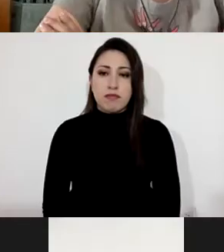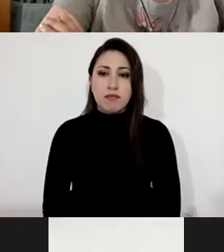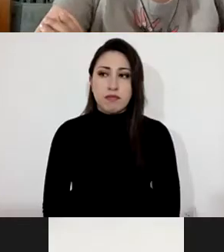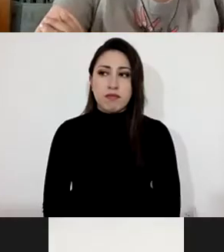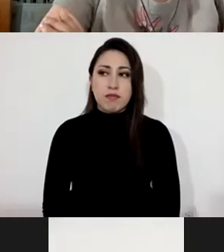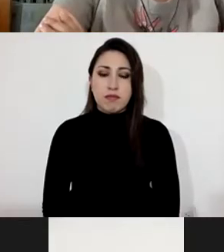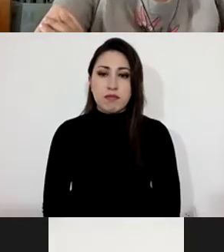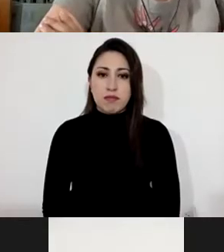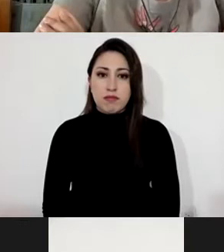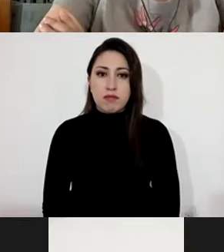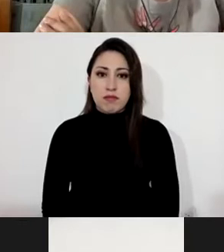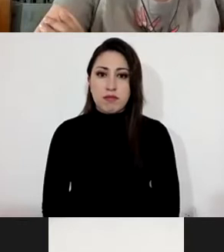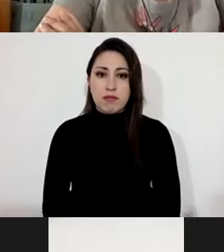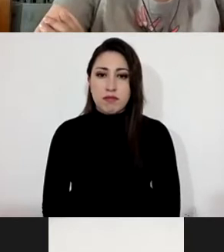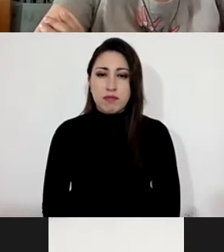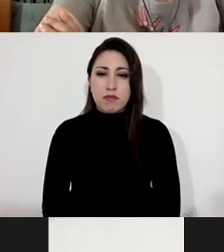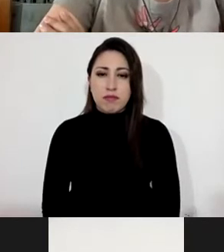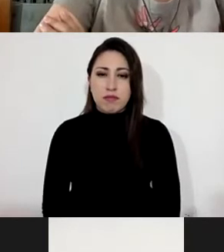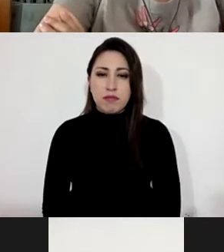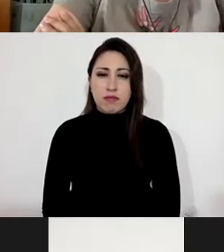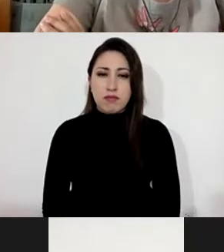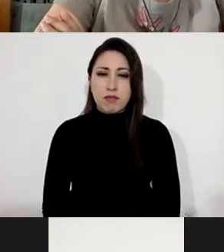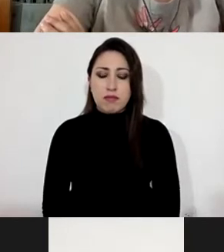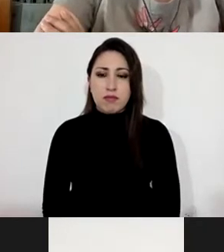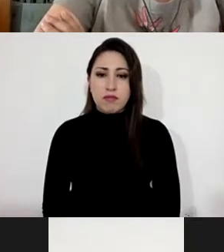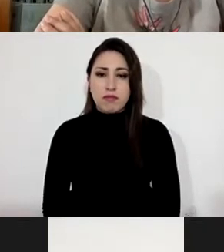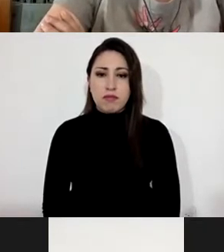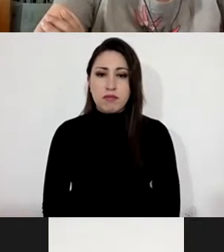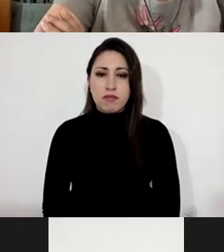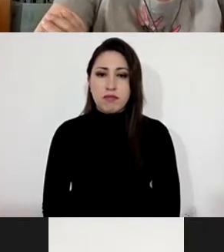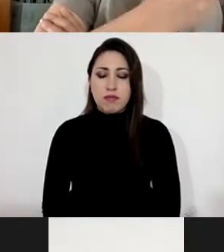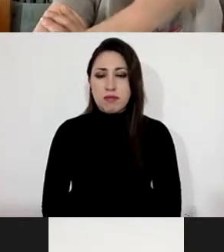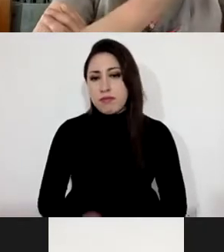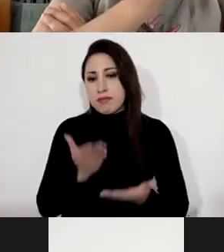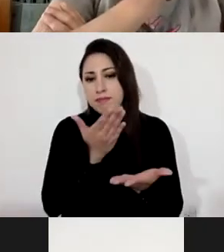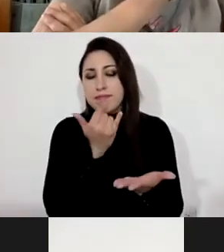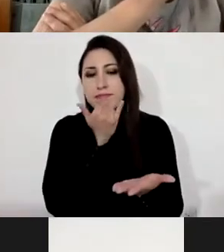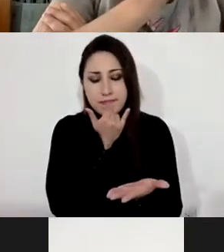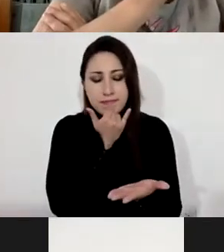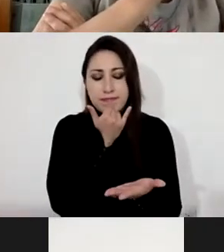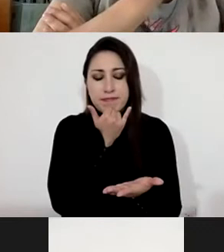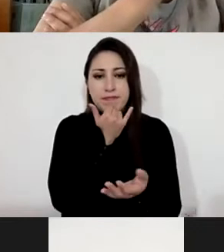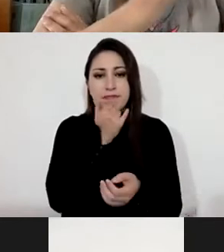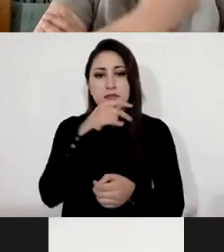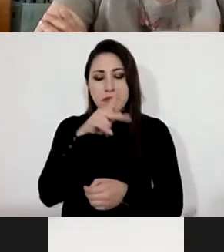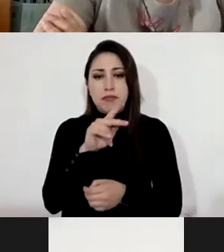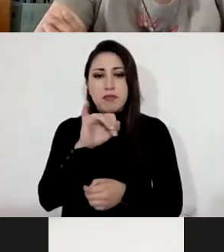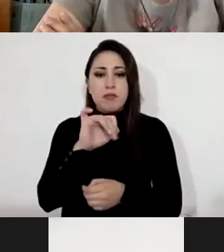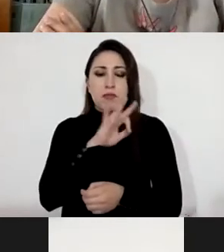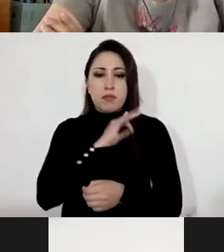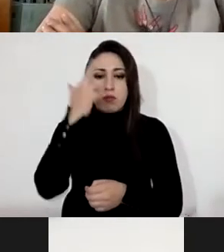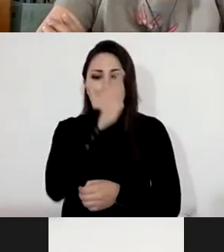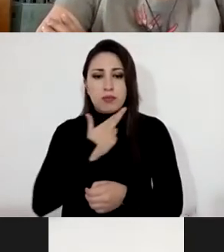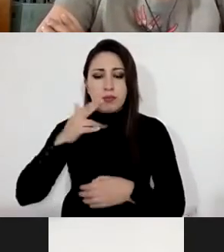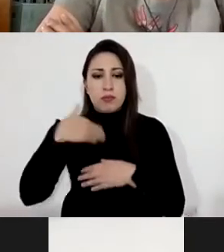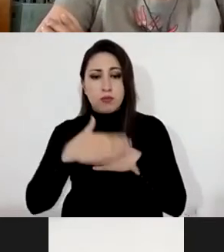anexas en establecciones de mandarlo antes de la celebración de la sesión. Y una disculpa, atenderemos esta consideración que hace